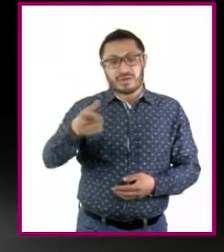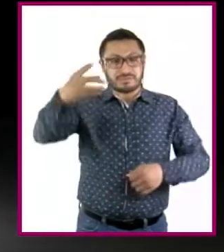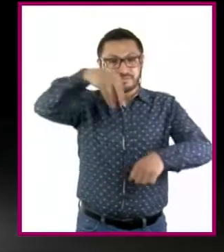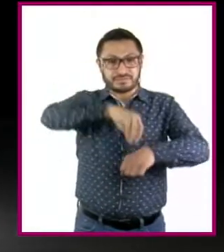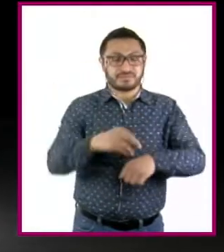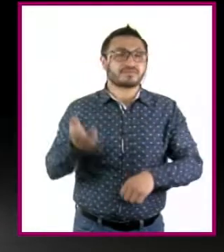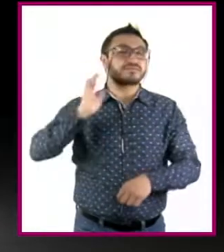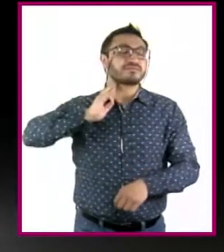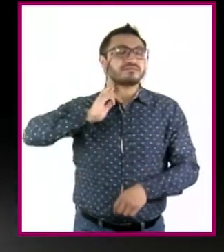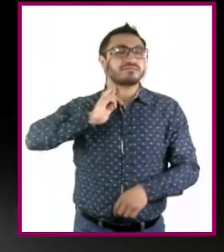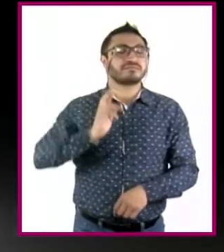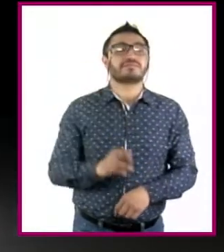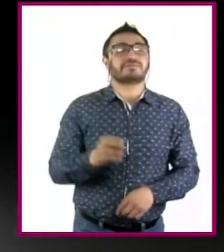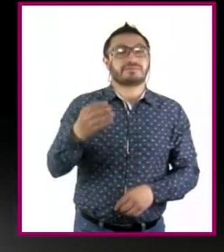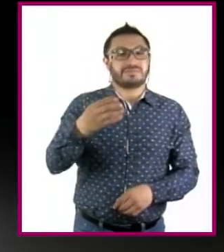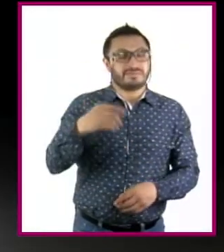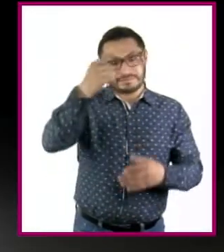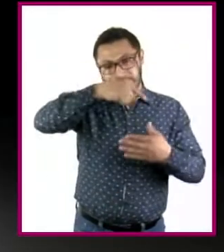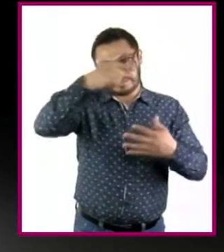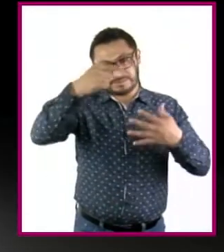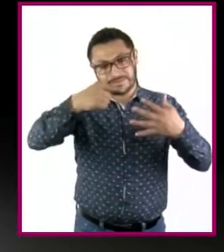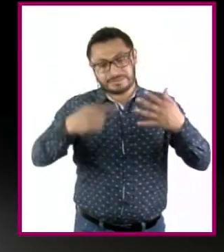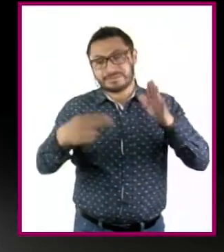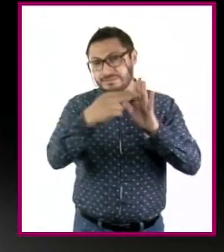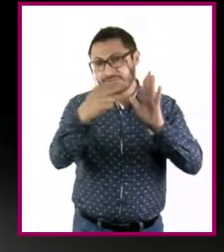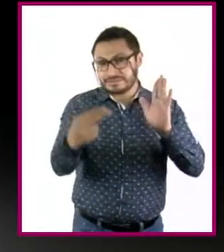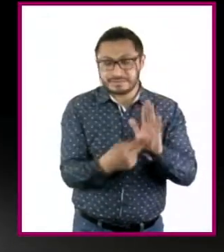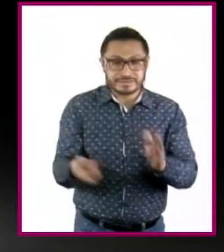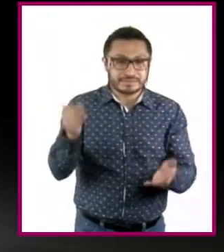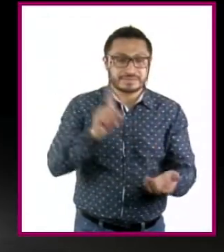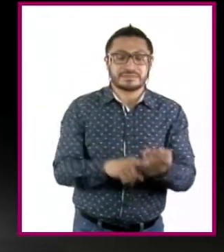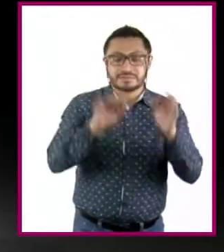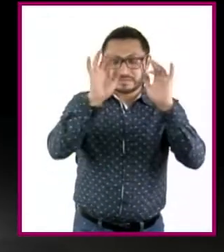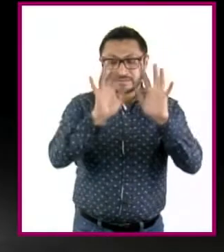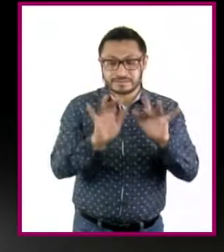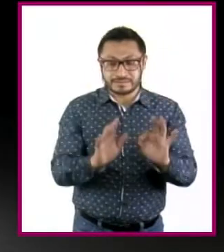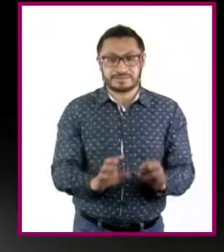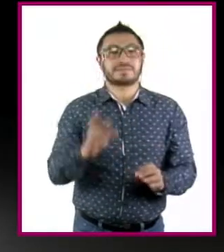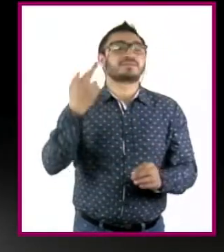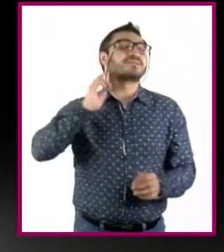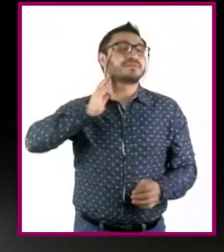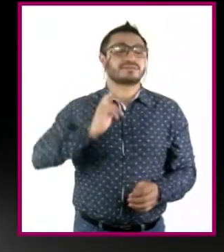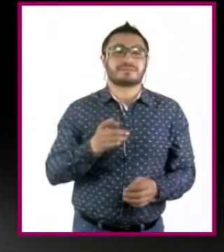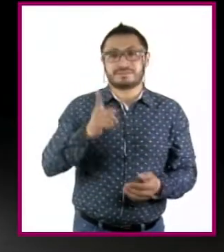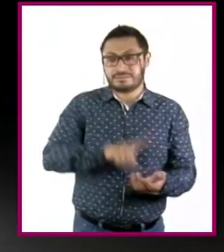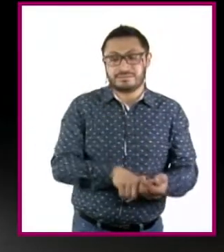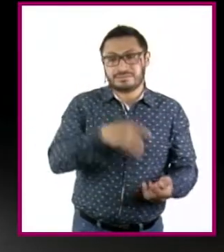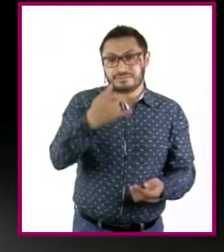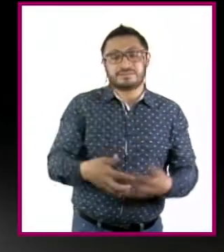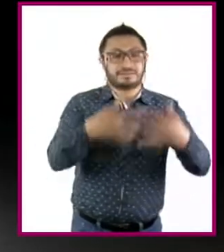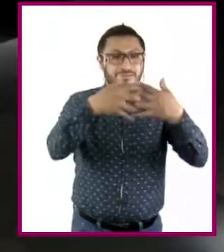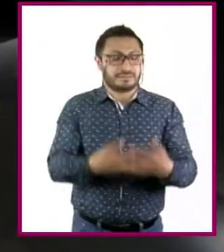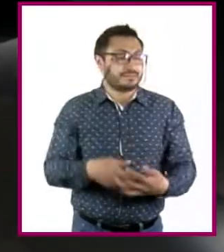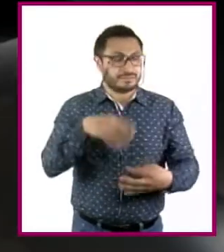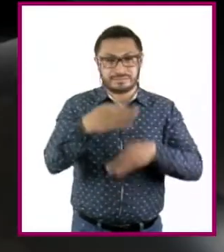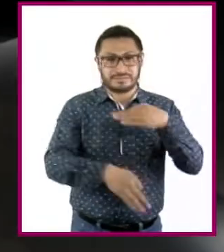artificial a través de una serie de normas cifradas dentro de la programación que rige a los robots y máquinas